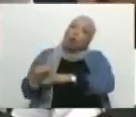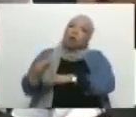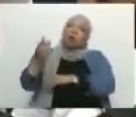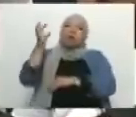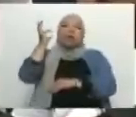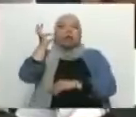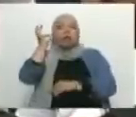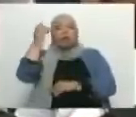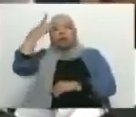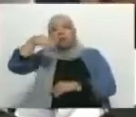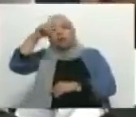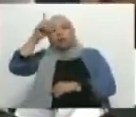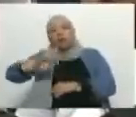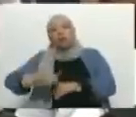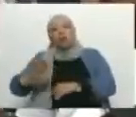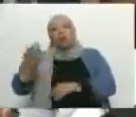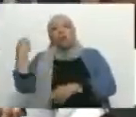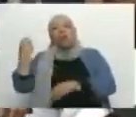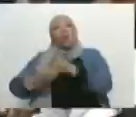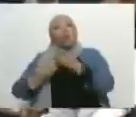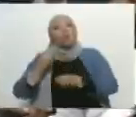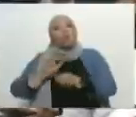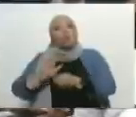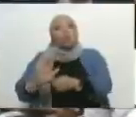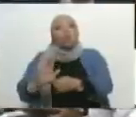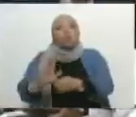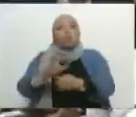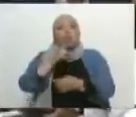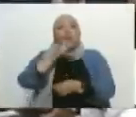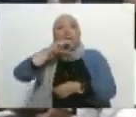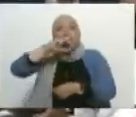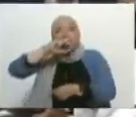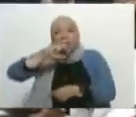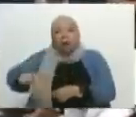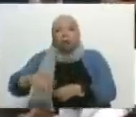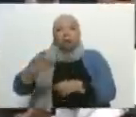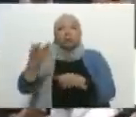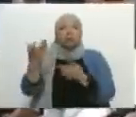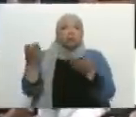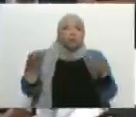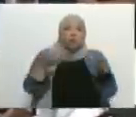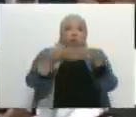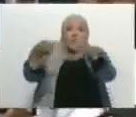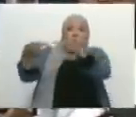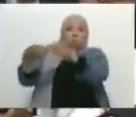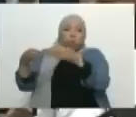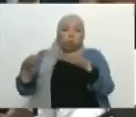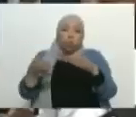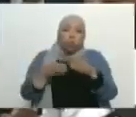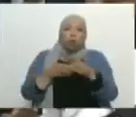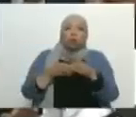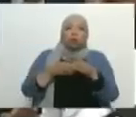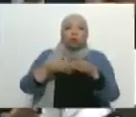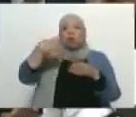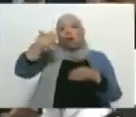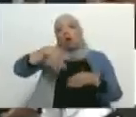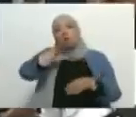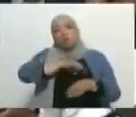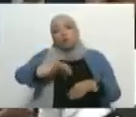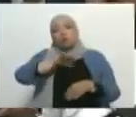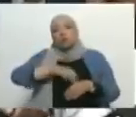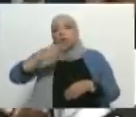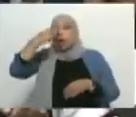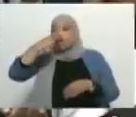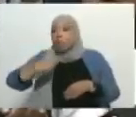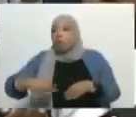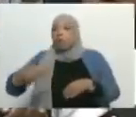necesidades especiales. No tendría cómo. Es demasiado odio, odio de clase, odio a la condición social, y el odio